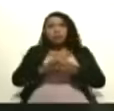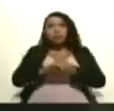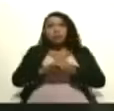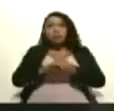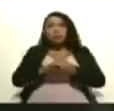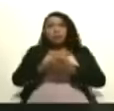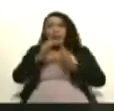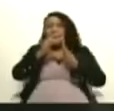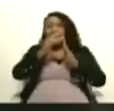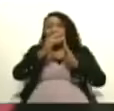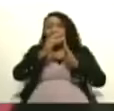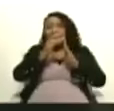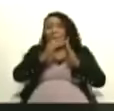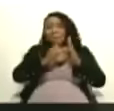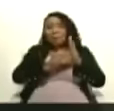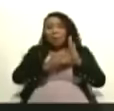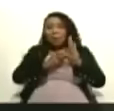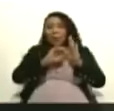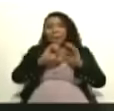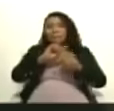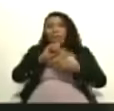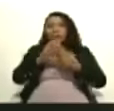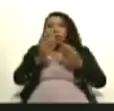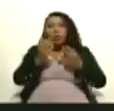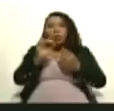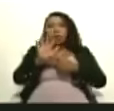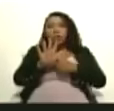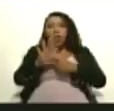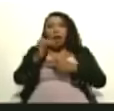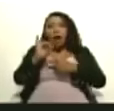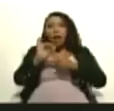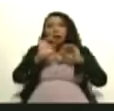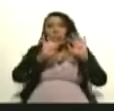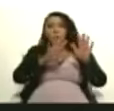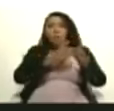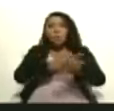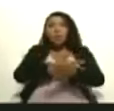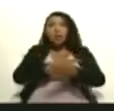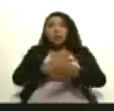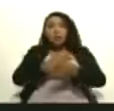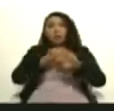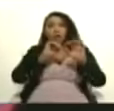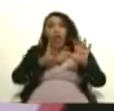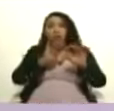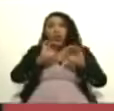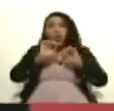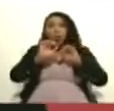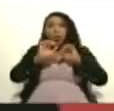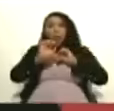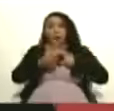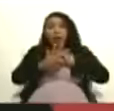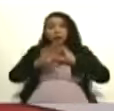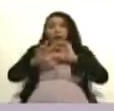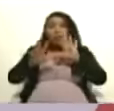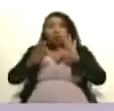tiene menos votación que es la pregunta número 5 tiene 9948